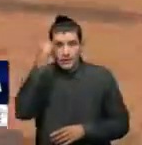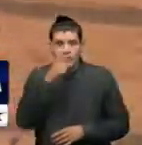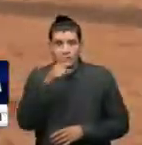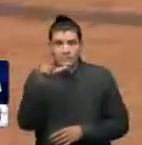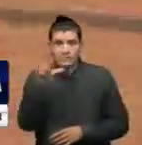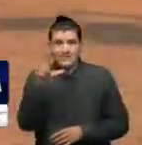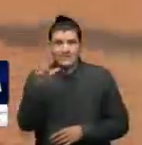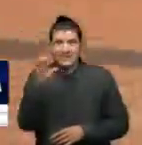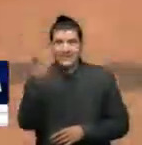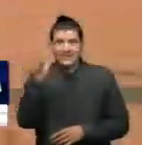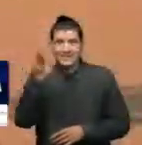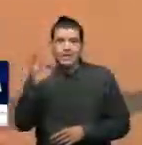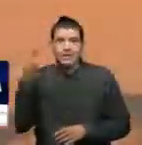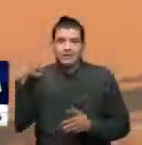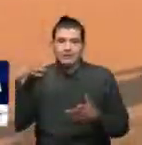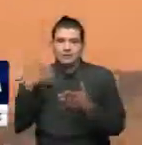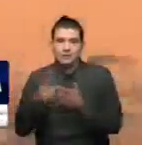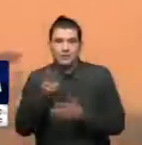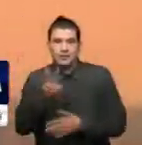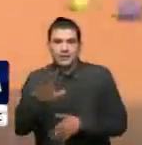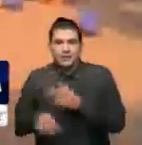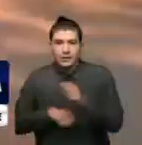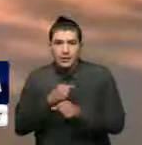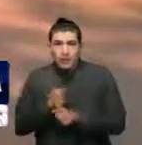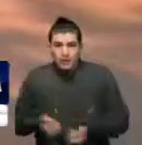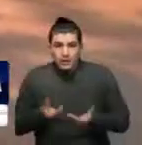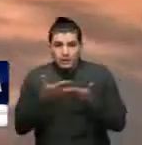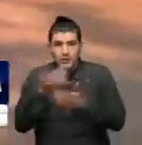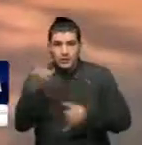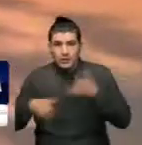25 años de tradición, aportando jugadores para